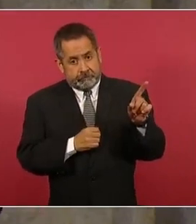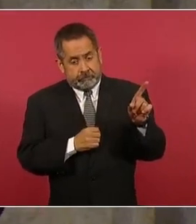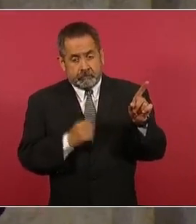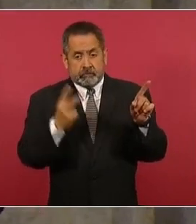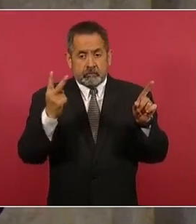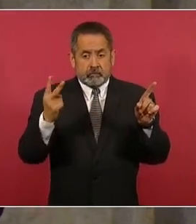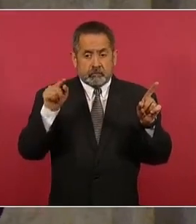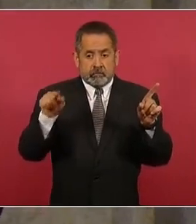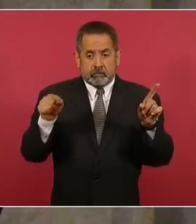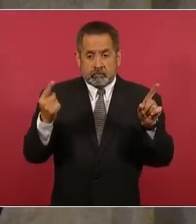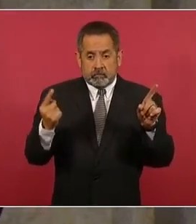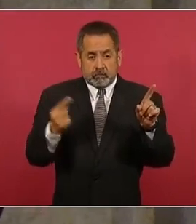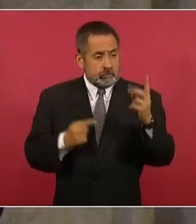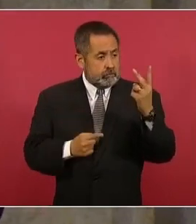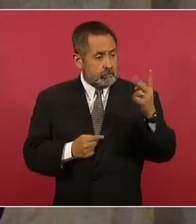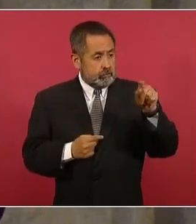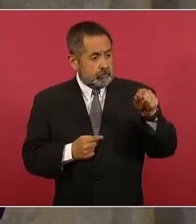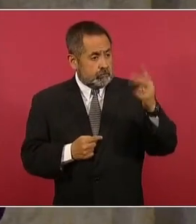2.1.